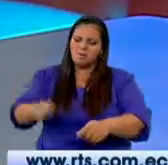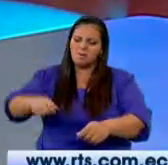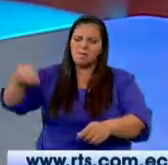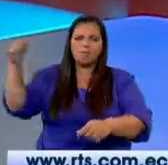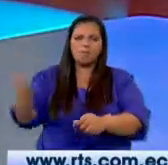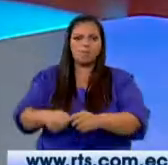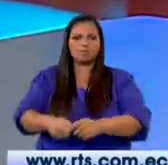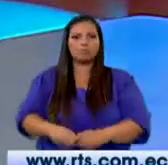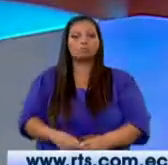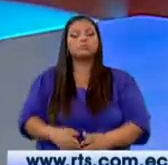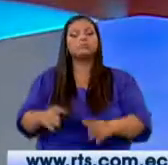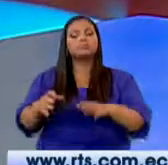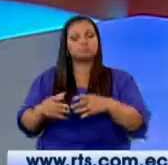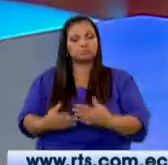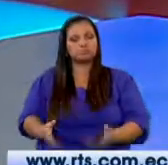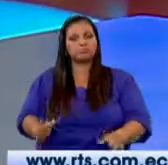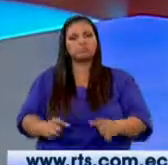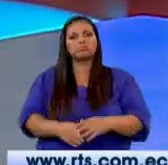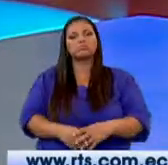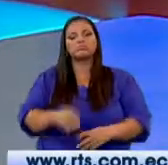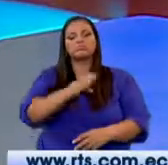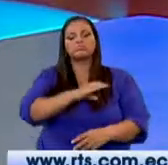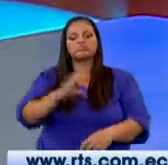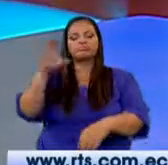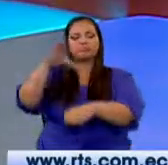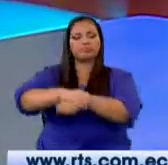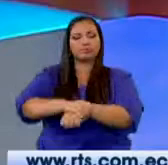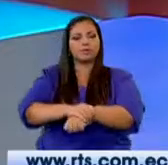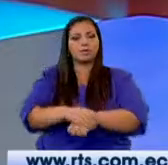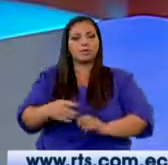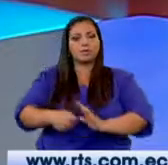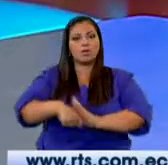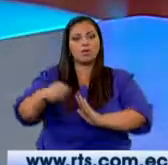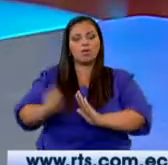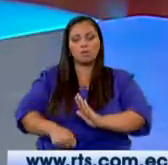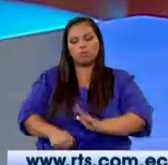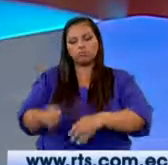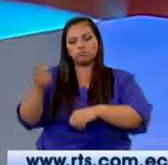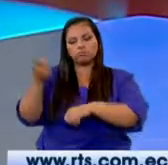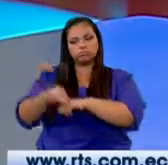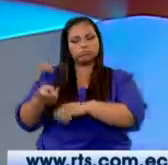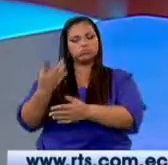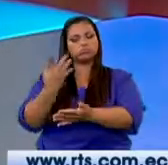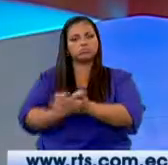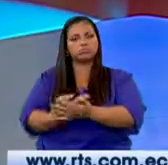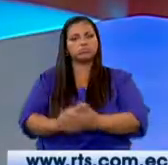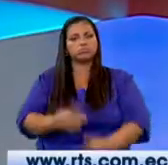formulación de cargos, al progenitor del adolescente le dictaron medidas cautelares. Veamos cuáles son estas.